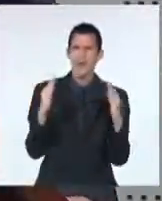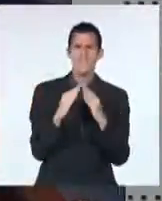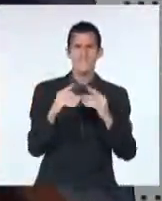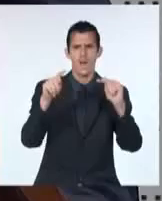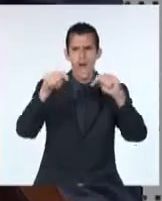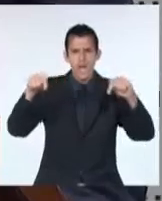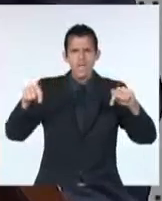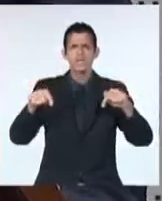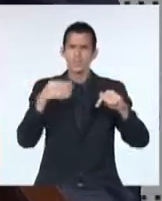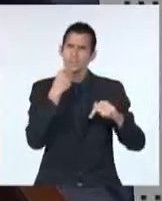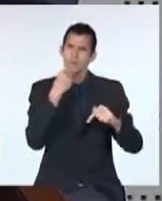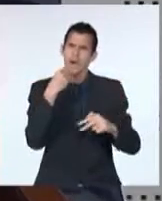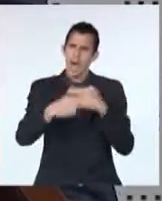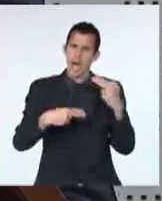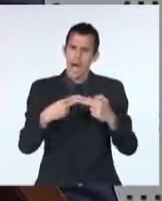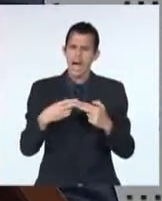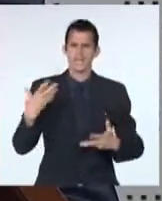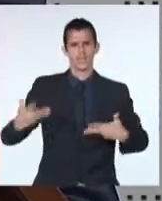Todos están en casa.